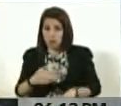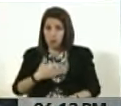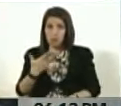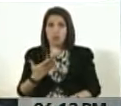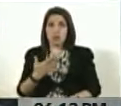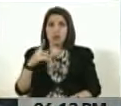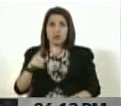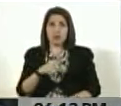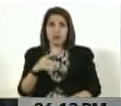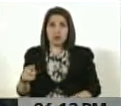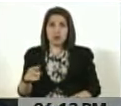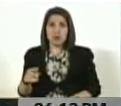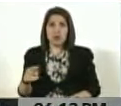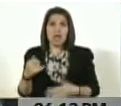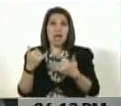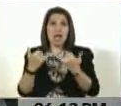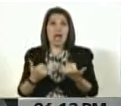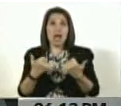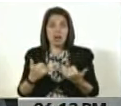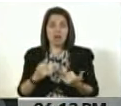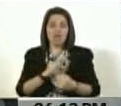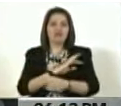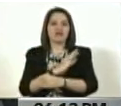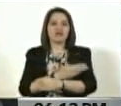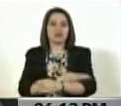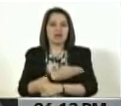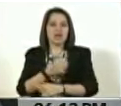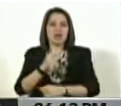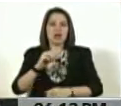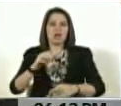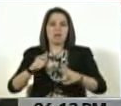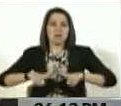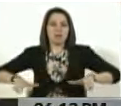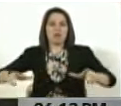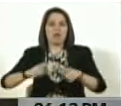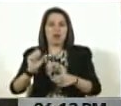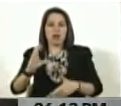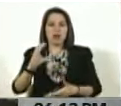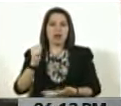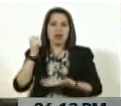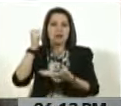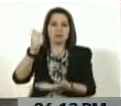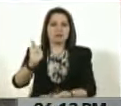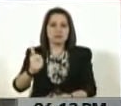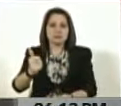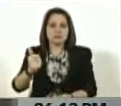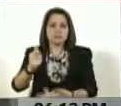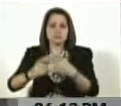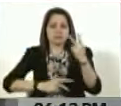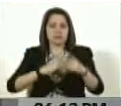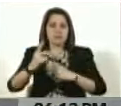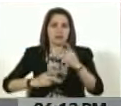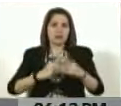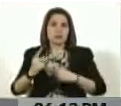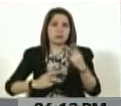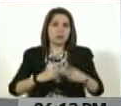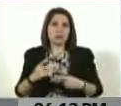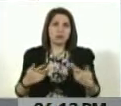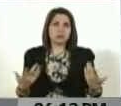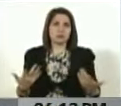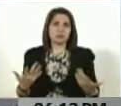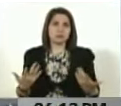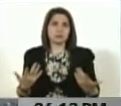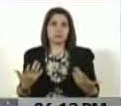Bajo nuestra lógica ahorita es fortalecer el poder local, que son los CLAS, los Comités Locales de Abastecimiento y Producción.